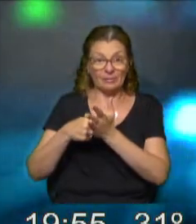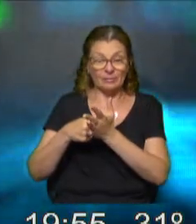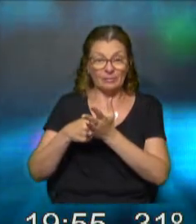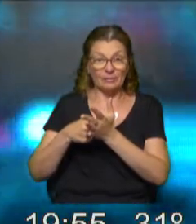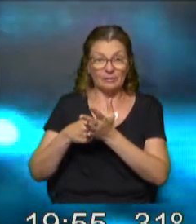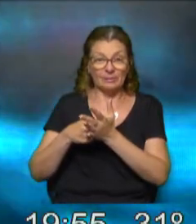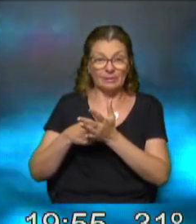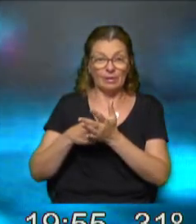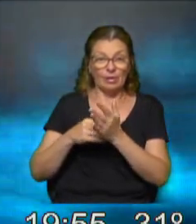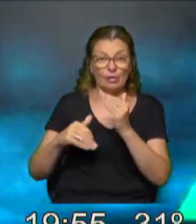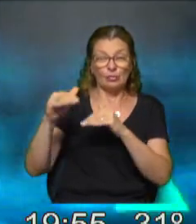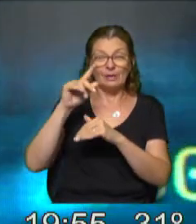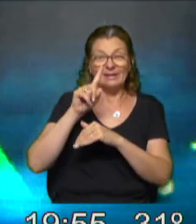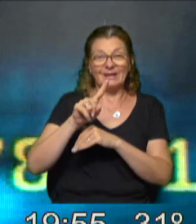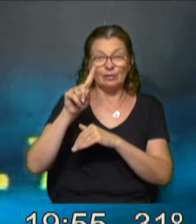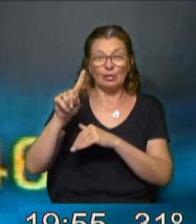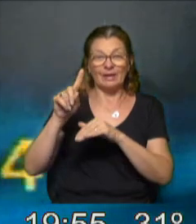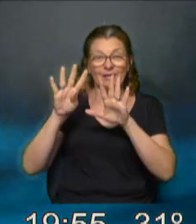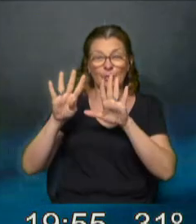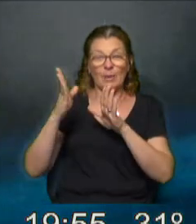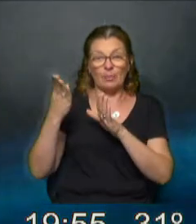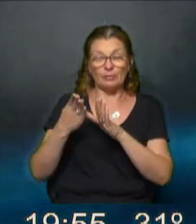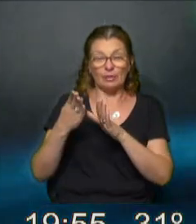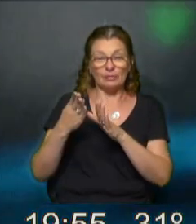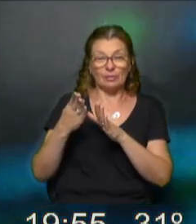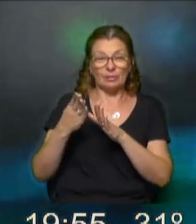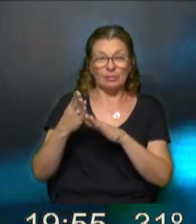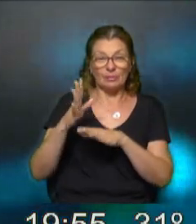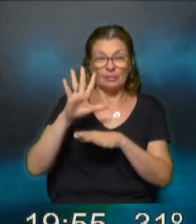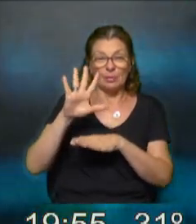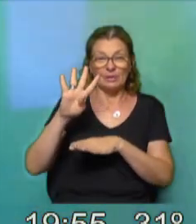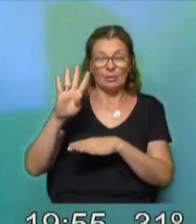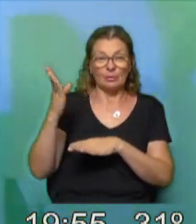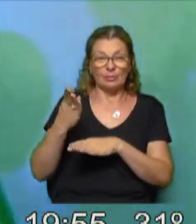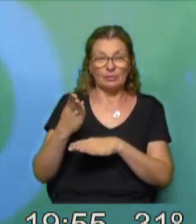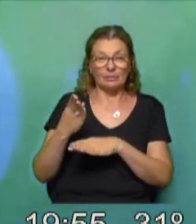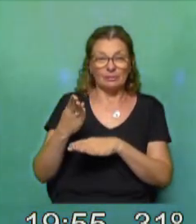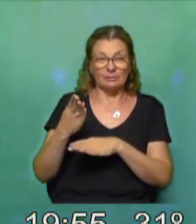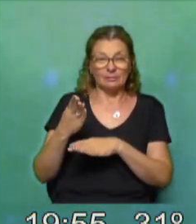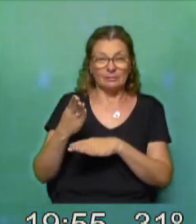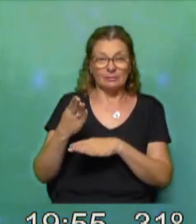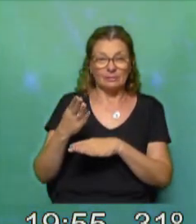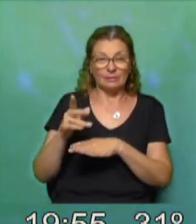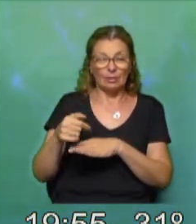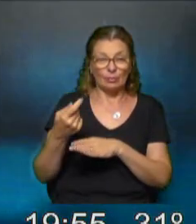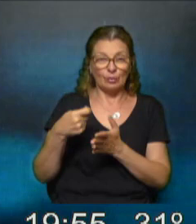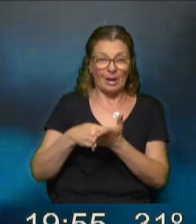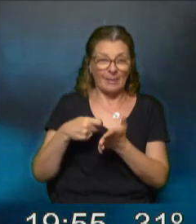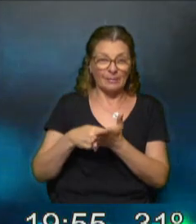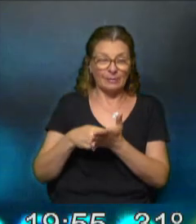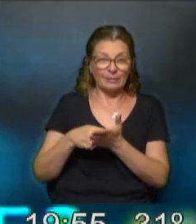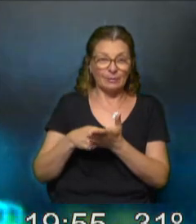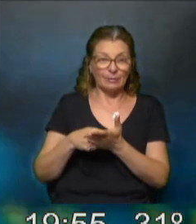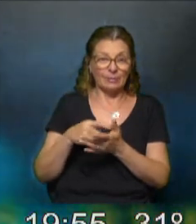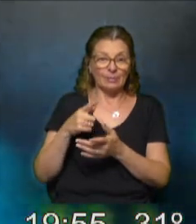sube 119 o lo que es lo mismo se devalúa un 54 por. y y van a seguir existiendo esos otros tipos de cambio y por ahora no hay